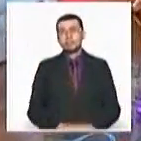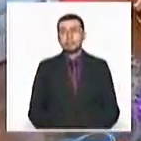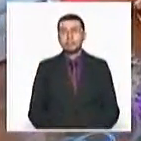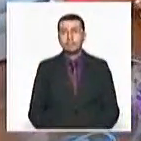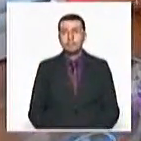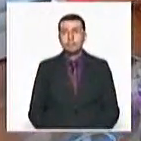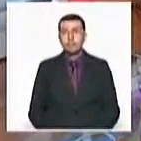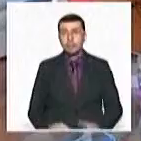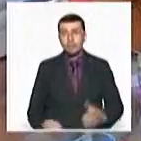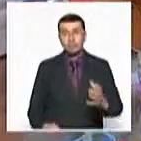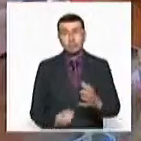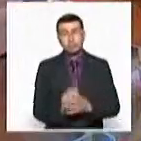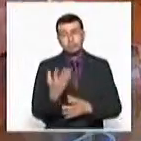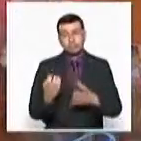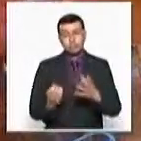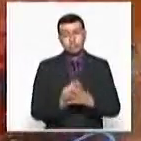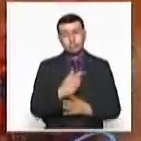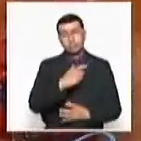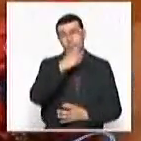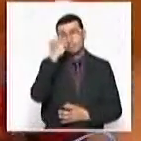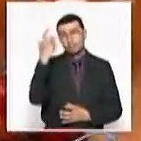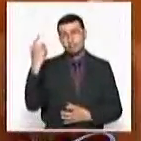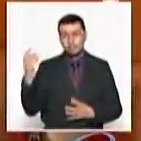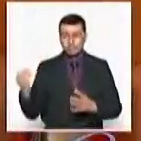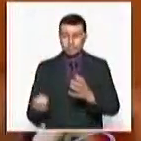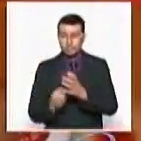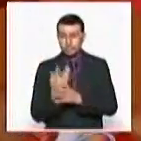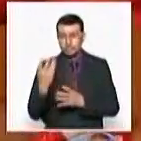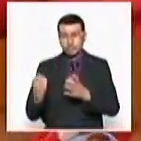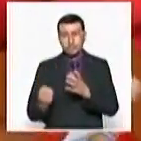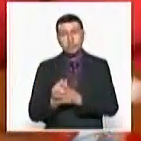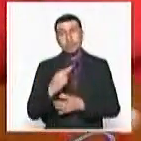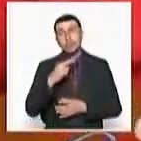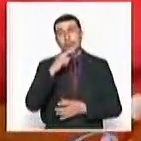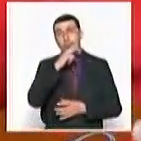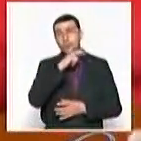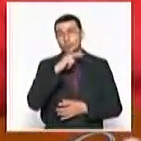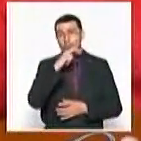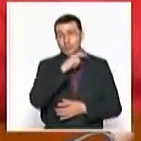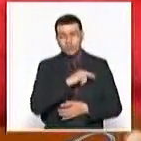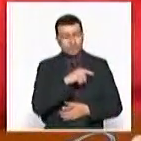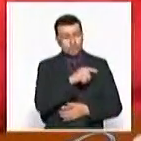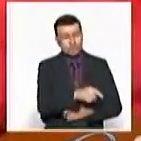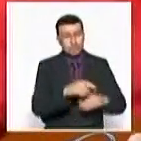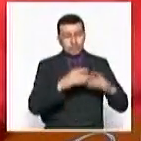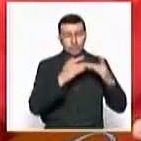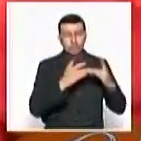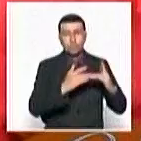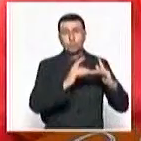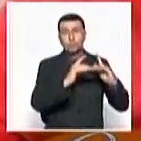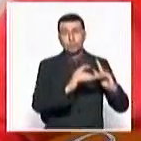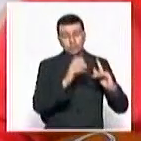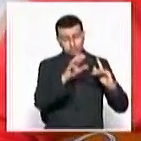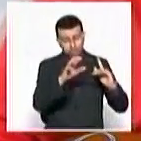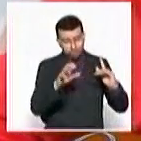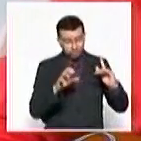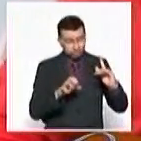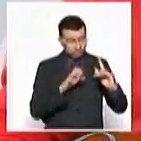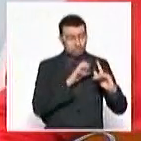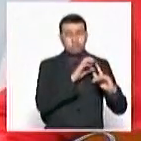Claveles y rosas la cuna adornaban, en tanto que